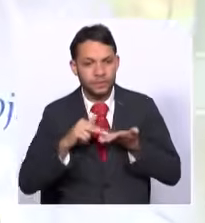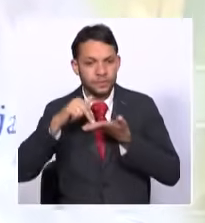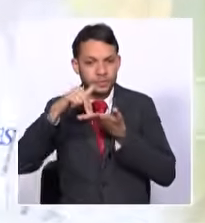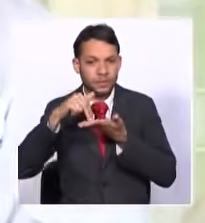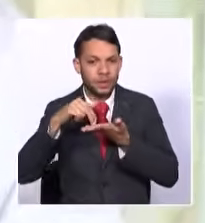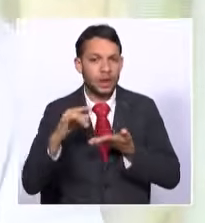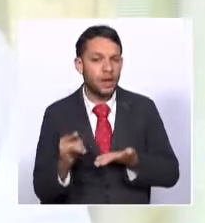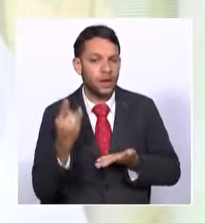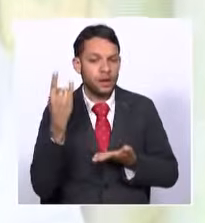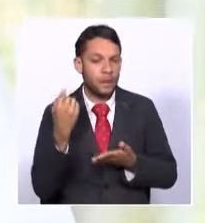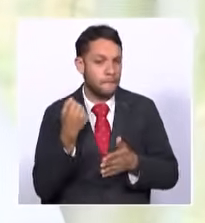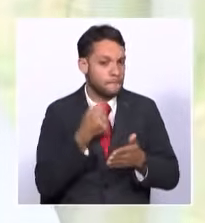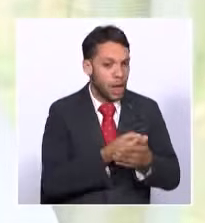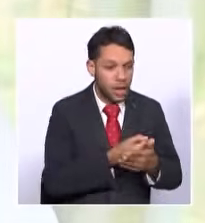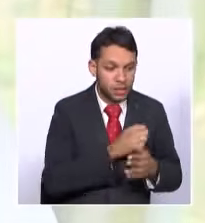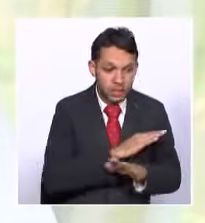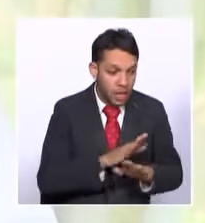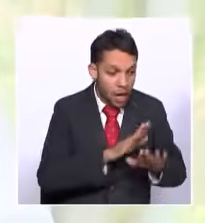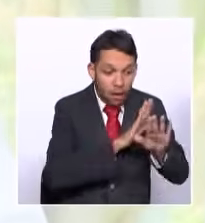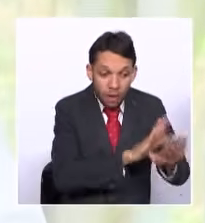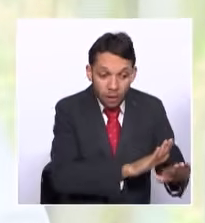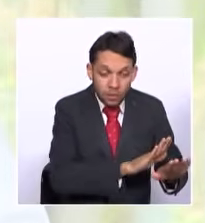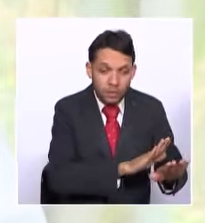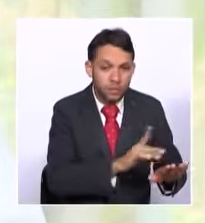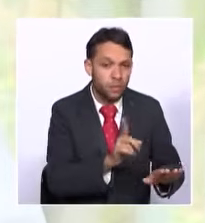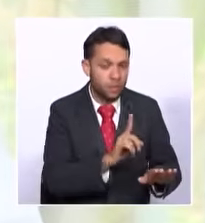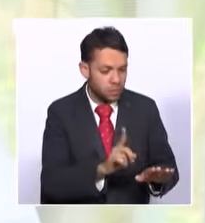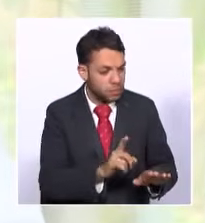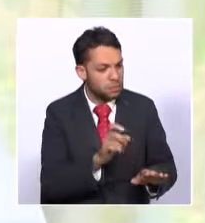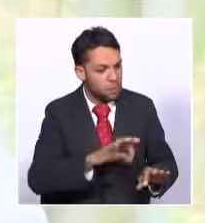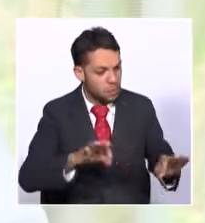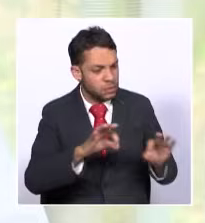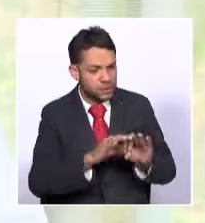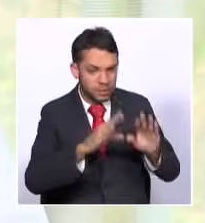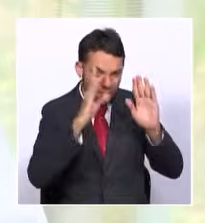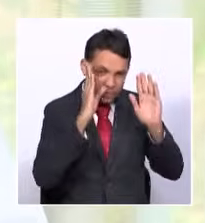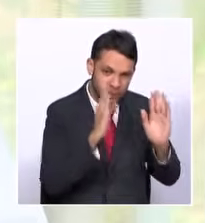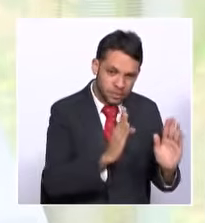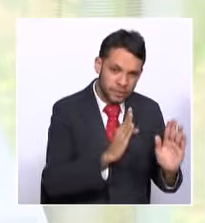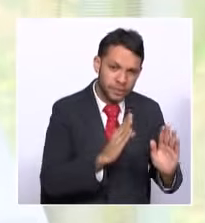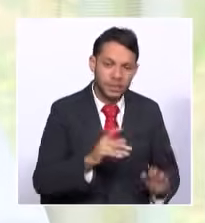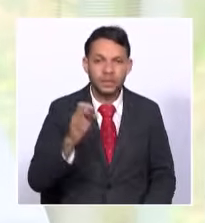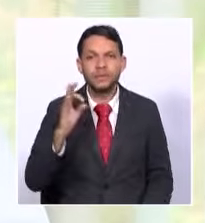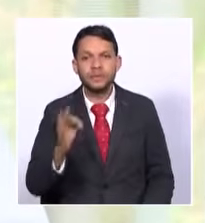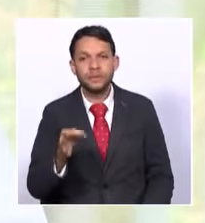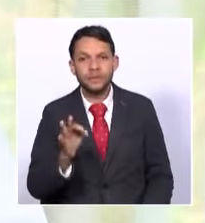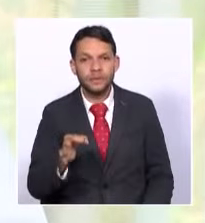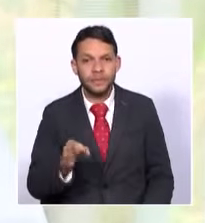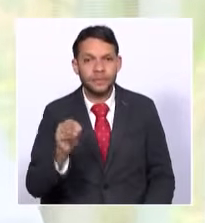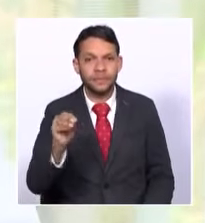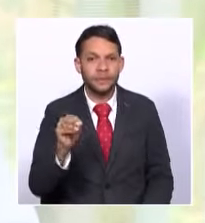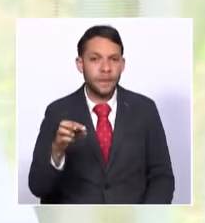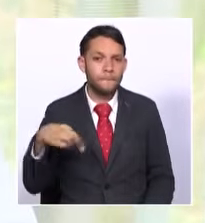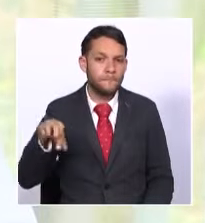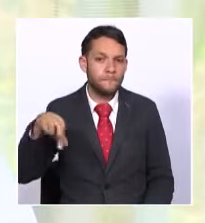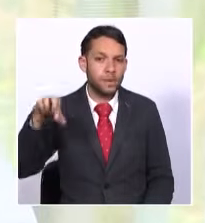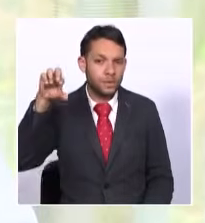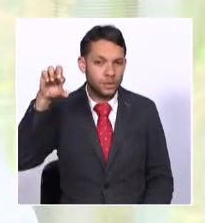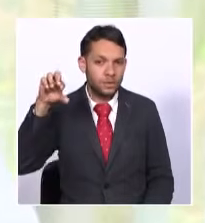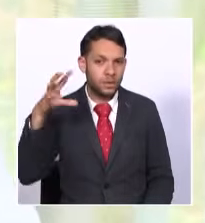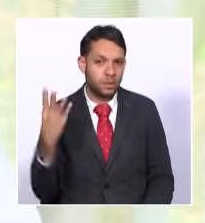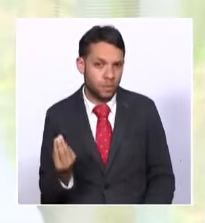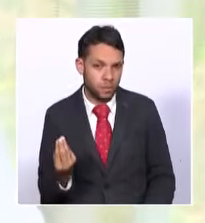un accidente y quedó así. No, al paciente. Saben que yo siempre tengo profesionales de área de salud